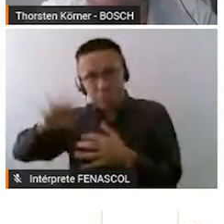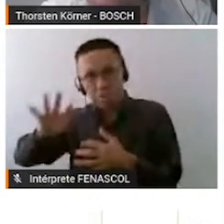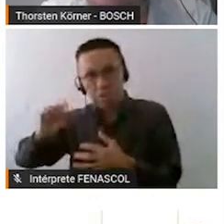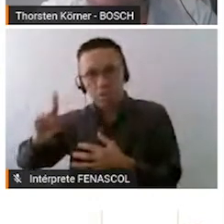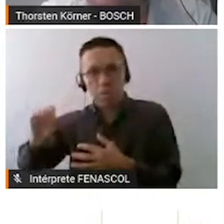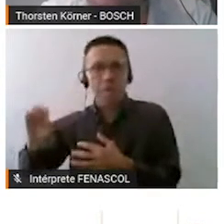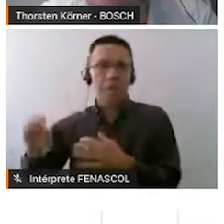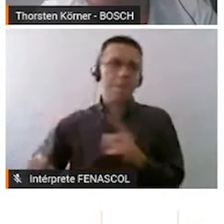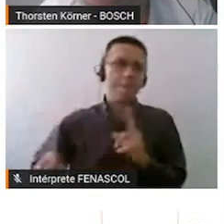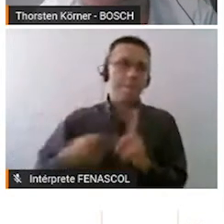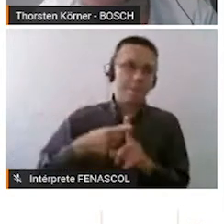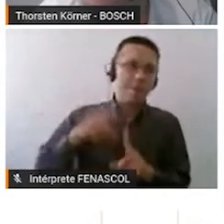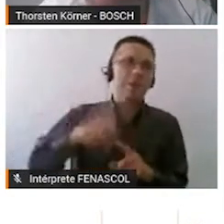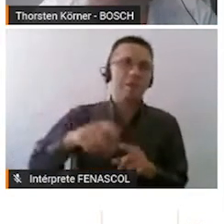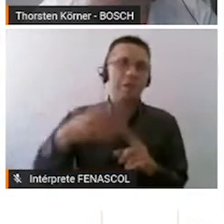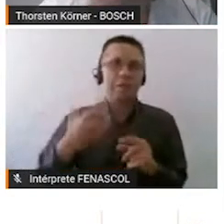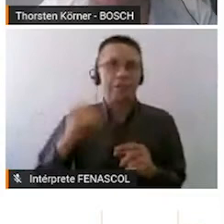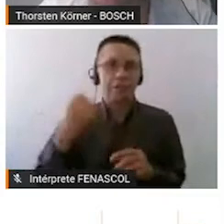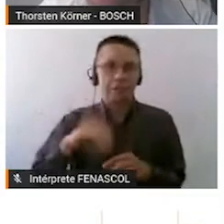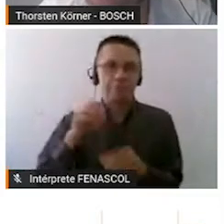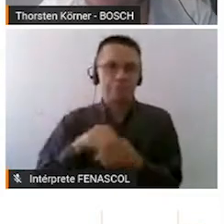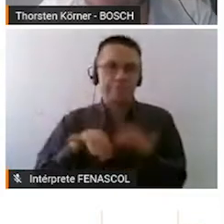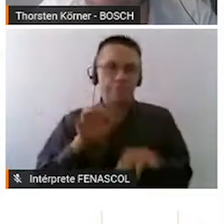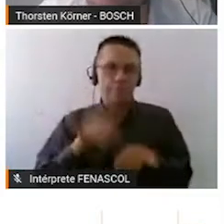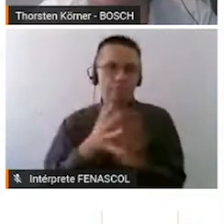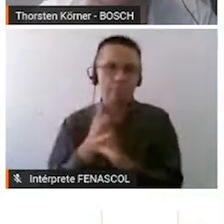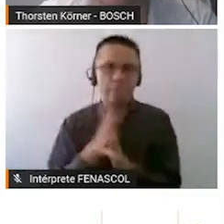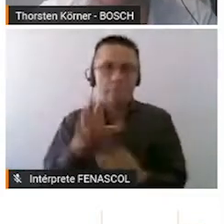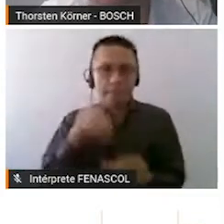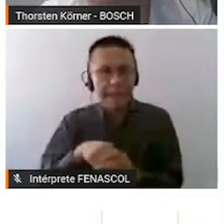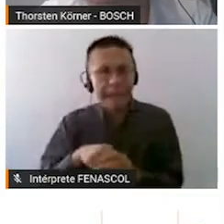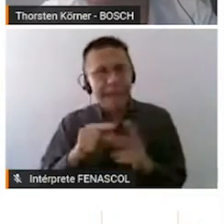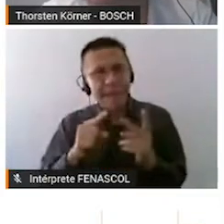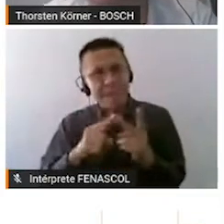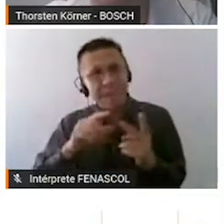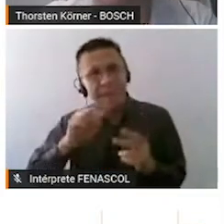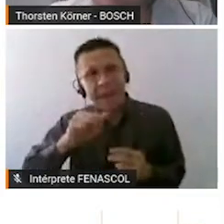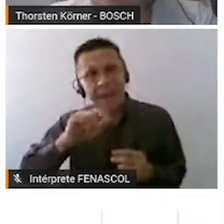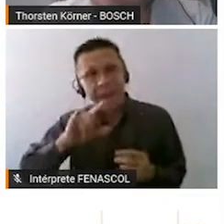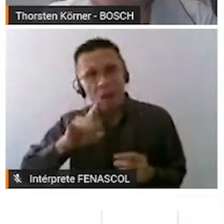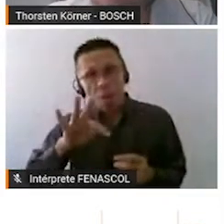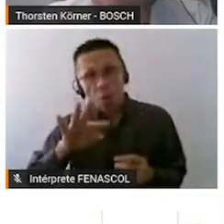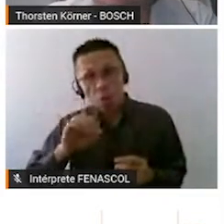que digitalizar. Automatizar ya es otro tema. De esto hablamos